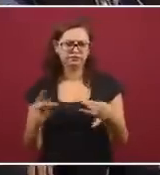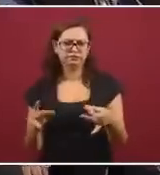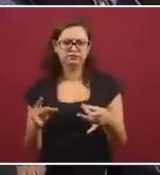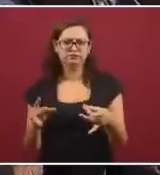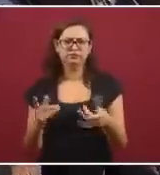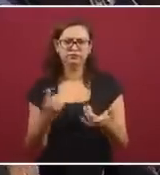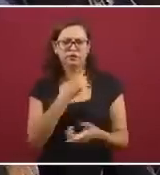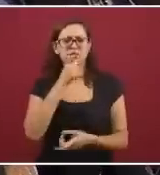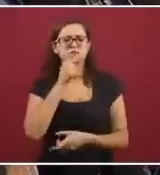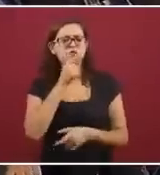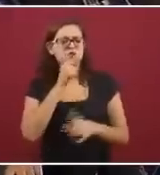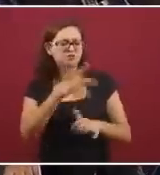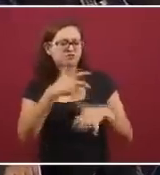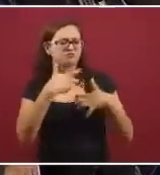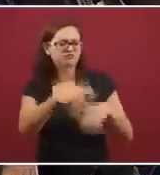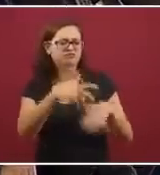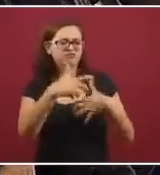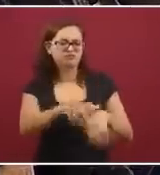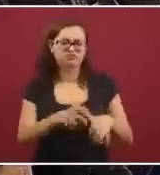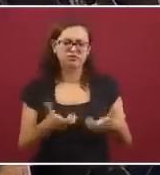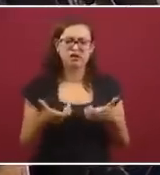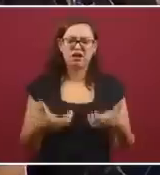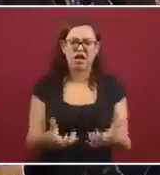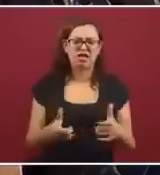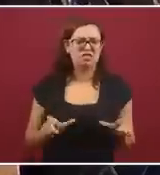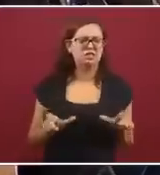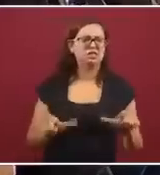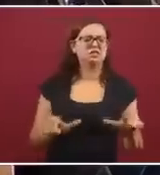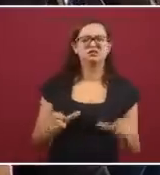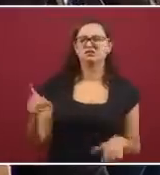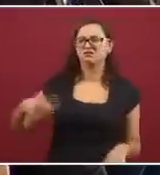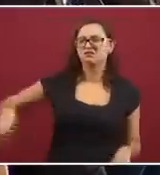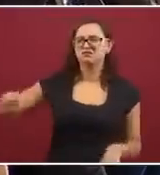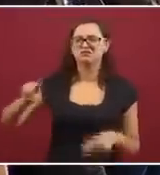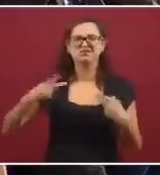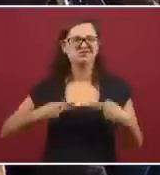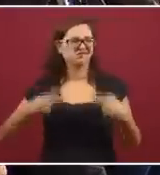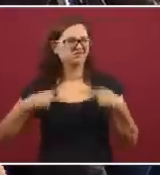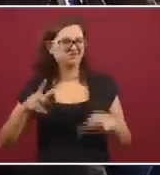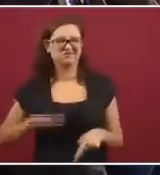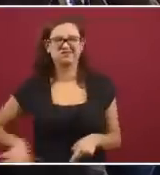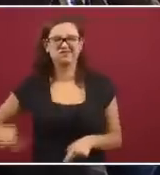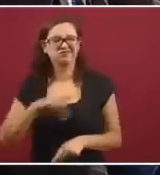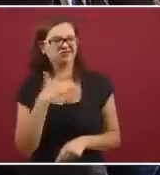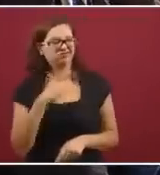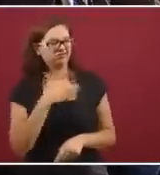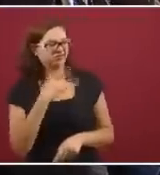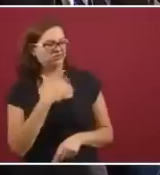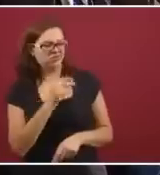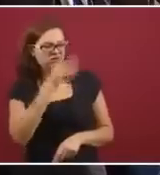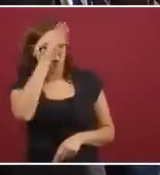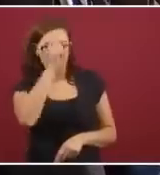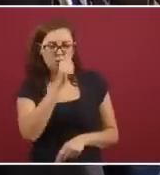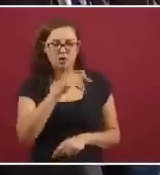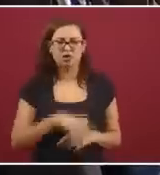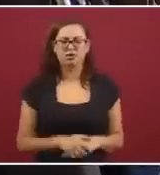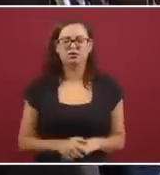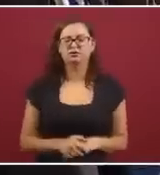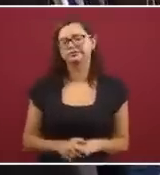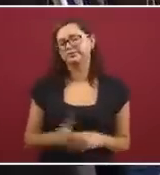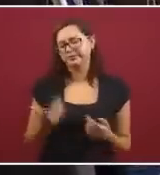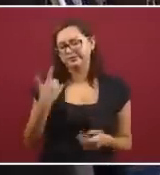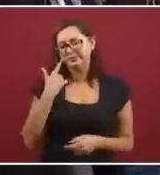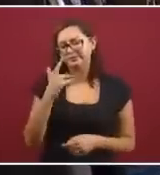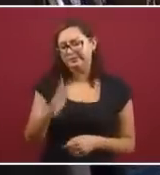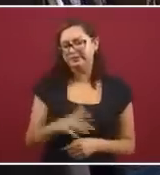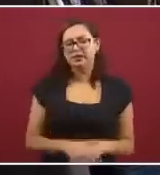protestas de los policías federales toma de carreteras etcétera hacia 2003 o el ingeniero raymundo artista cuando se